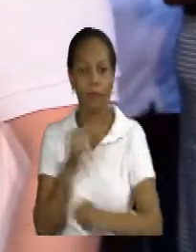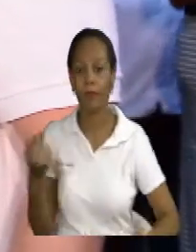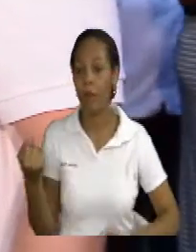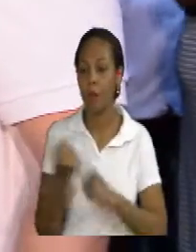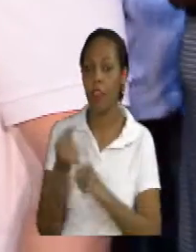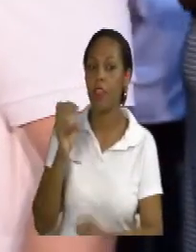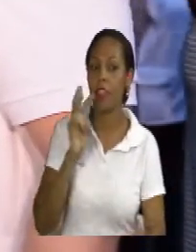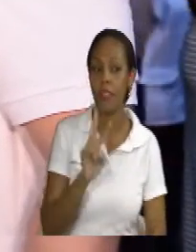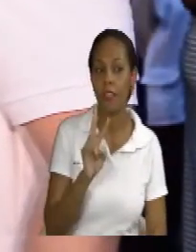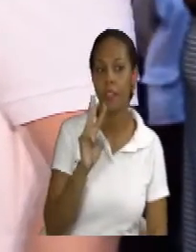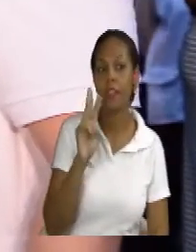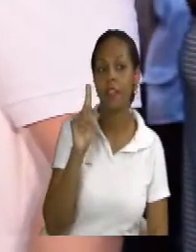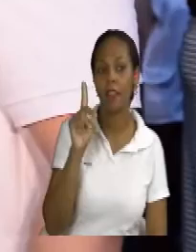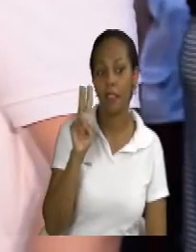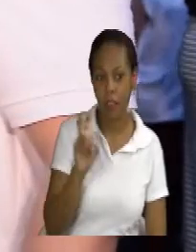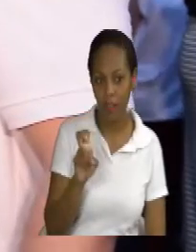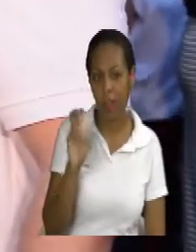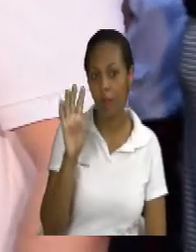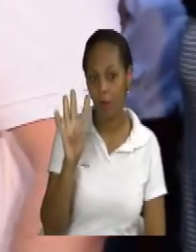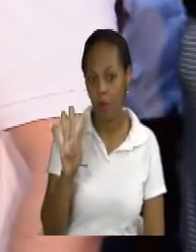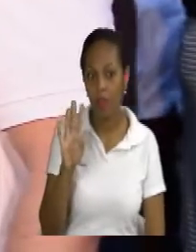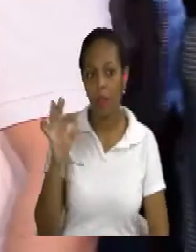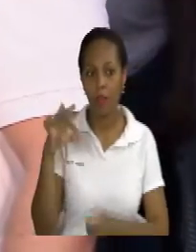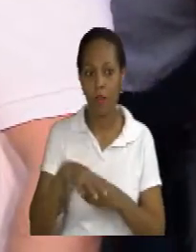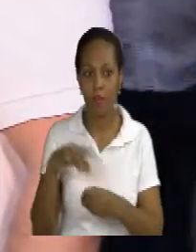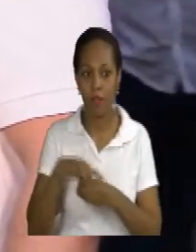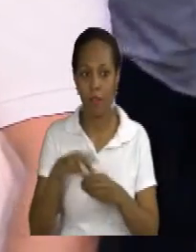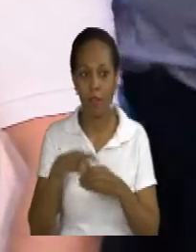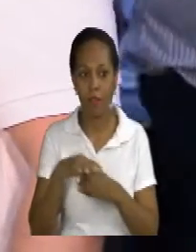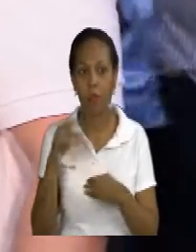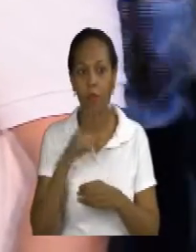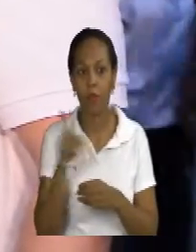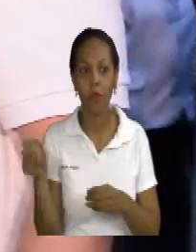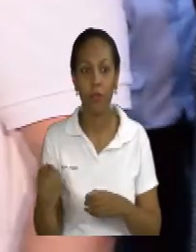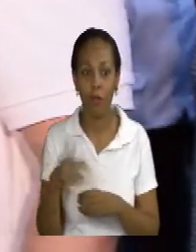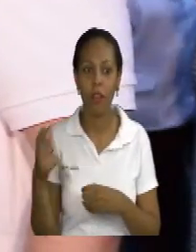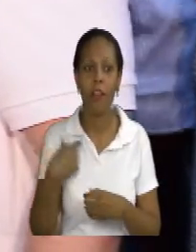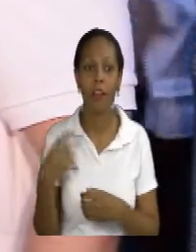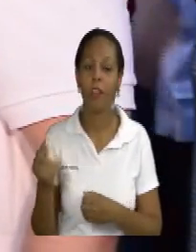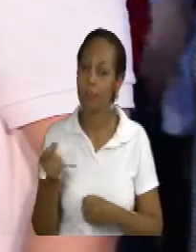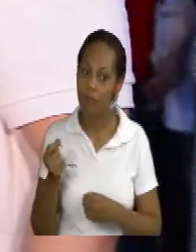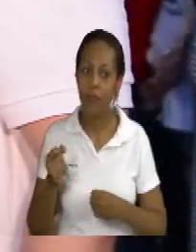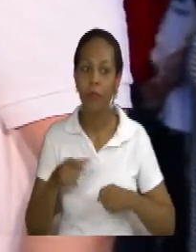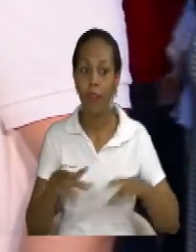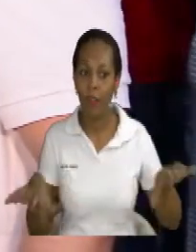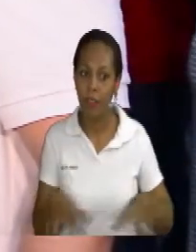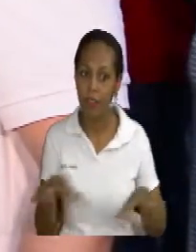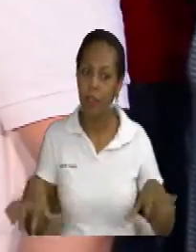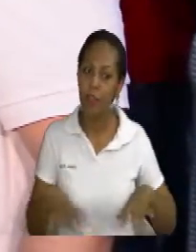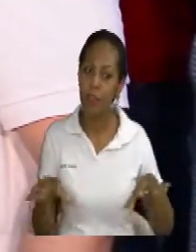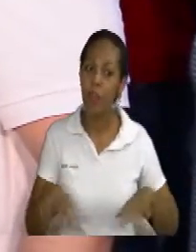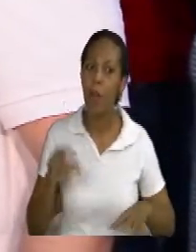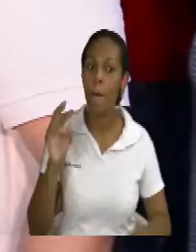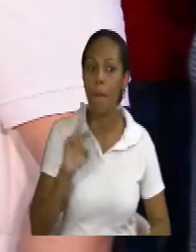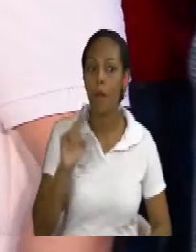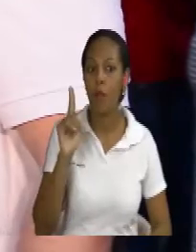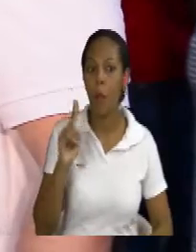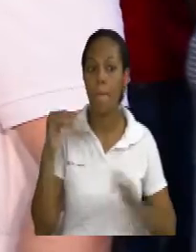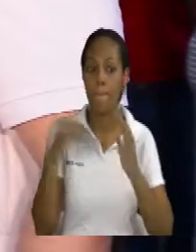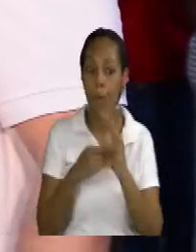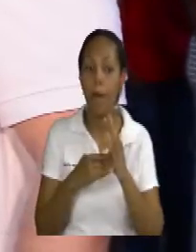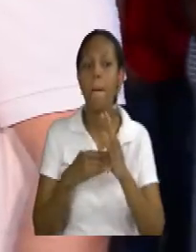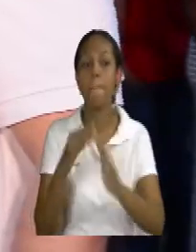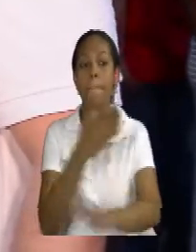esos 374 votos dieron para que su merced hiciera una gestión de más de 21 mil millones de